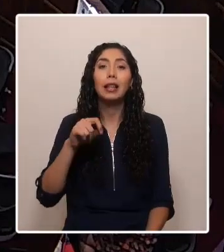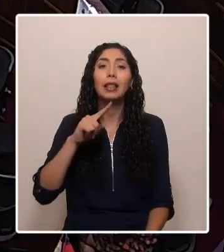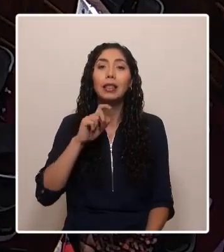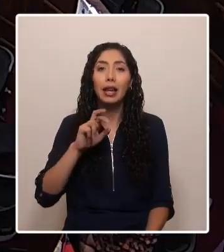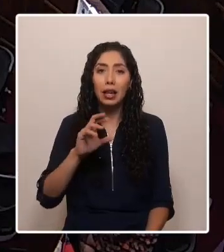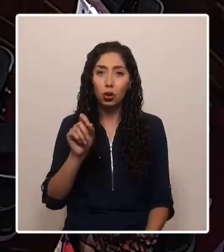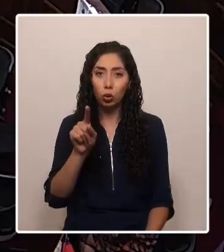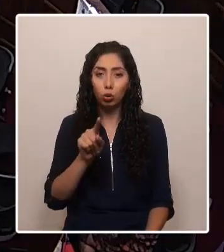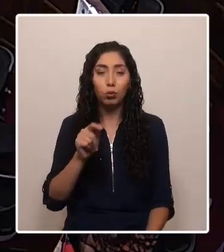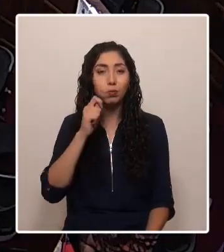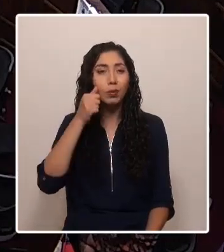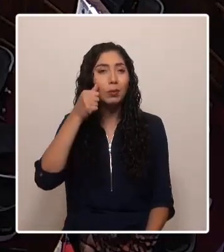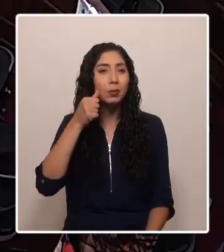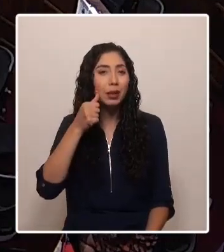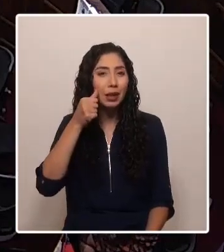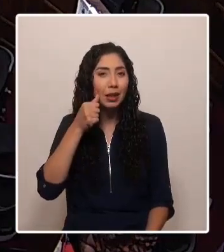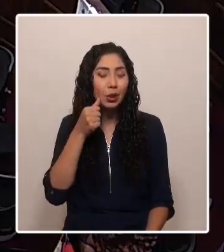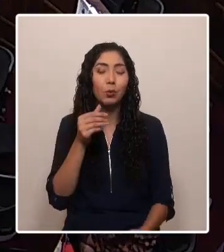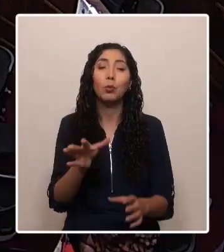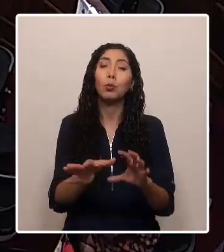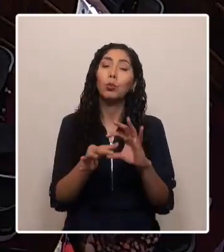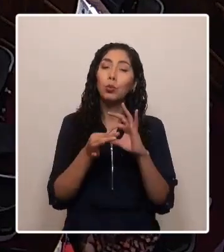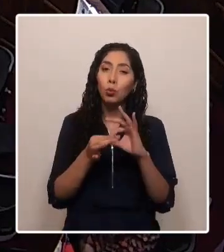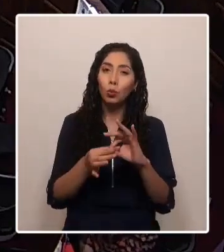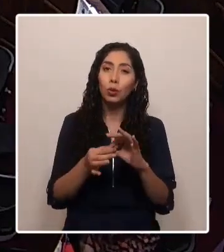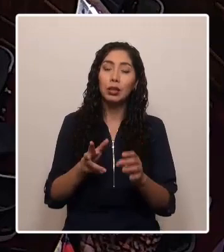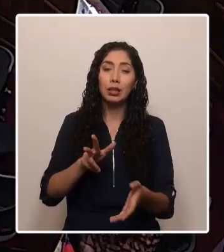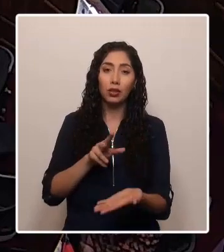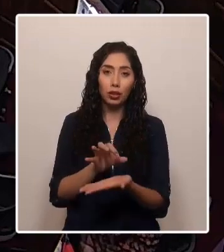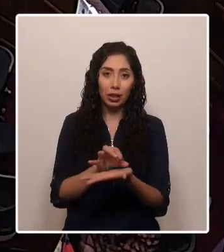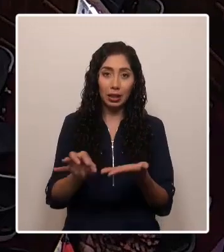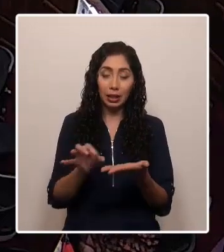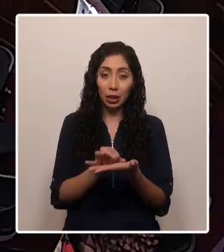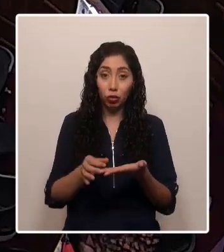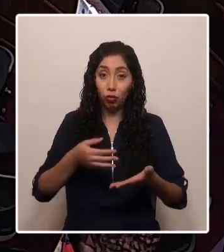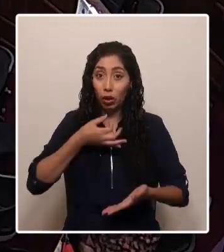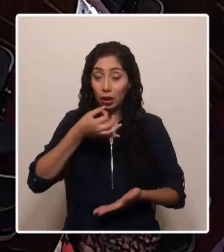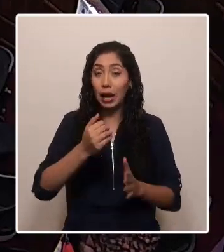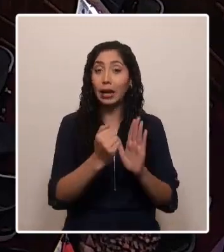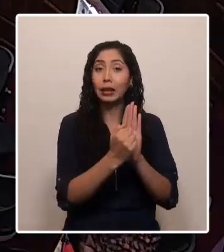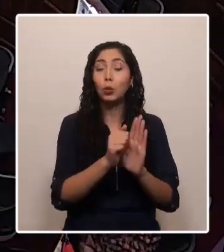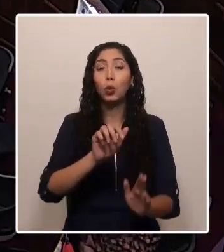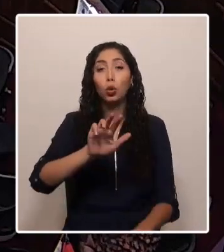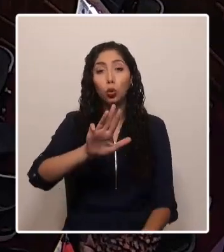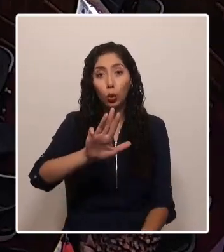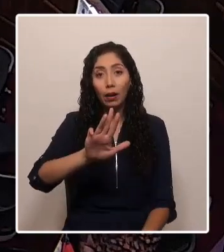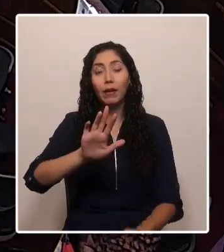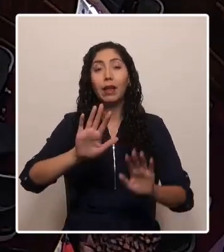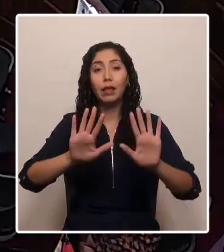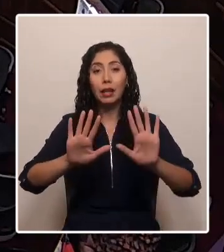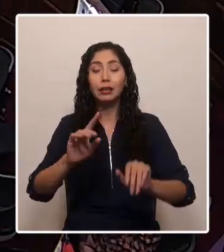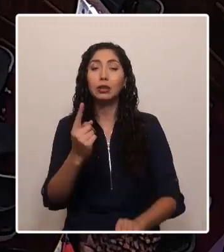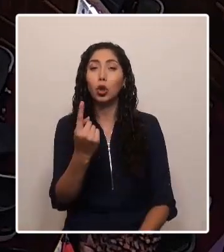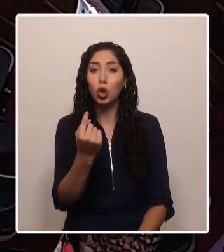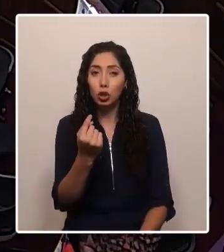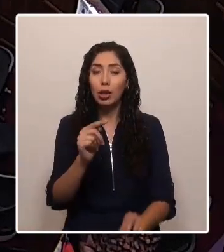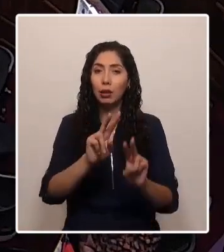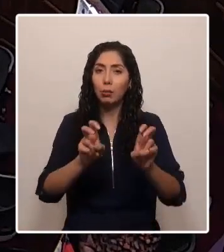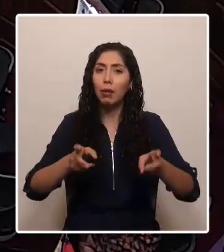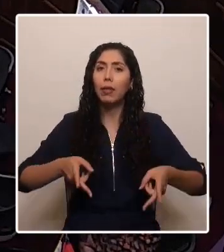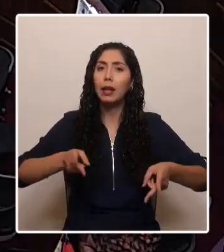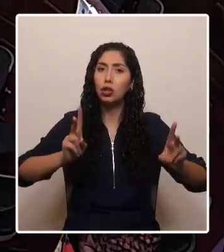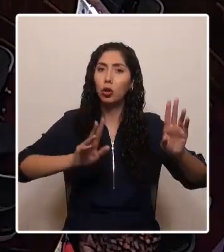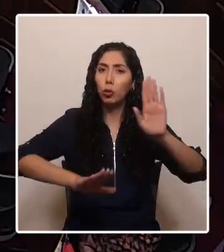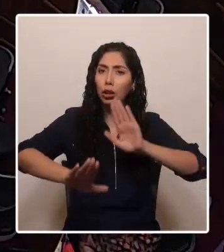Muchas gracias, señor secretario. En lo que sigue me referiré a los artículos número 9, 10, 11, relativo a los derechos de protección de